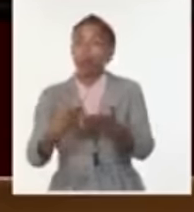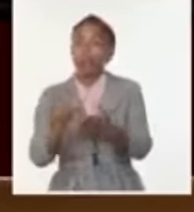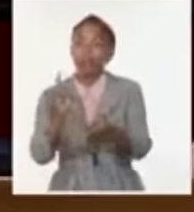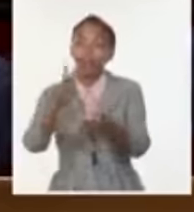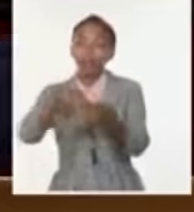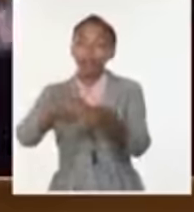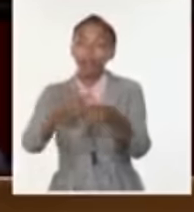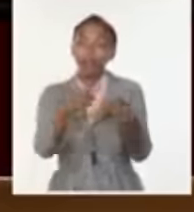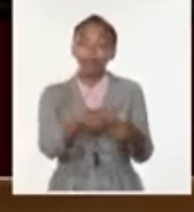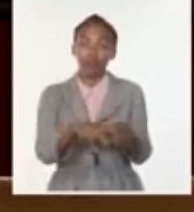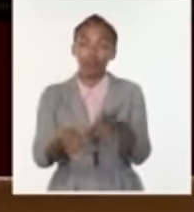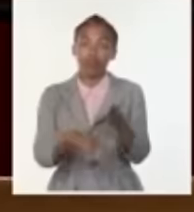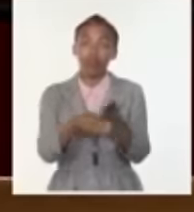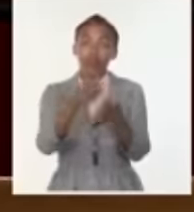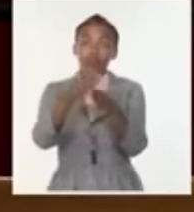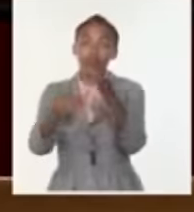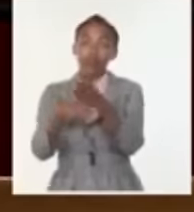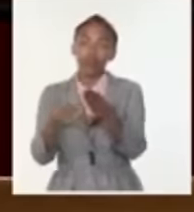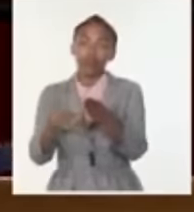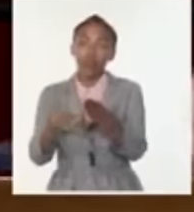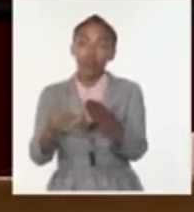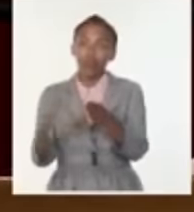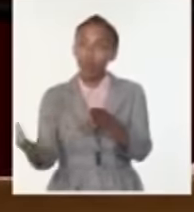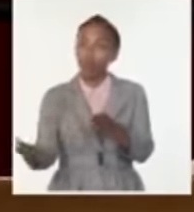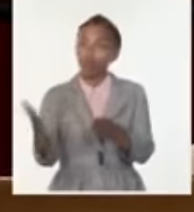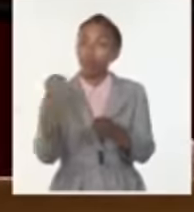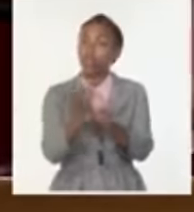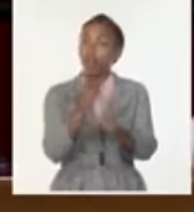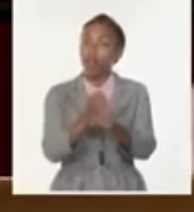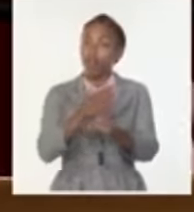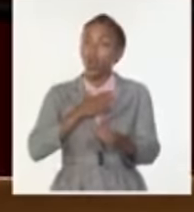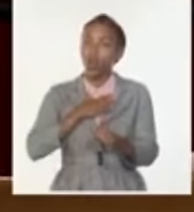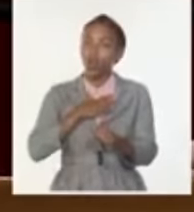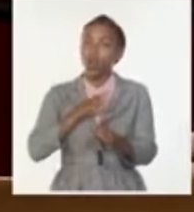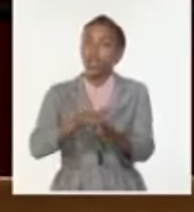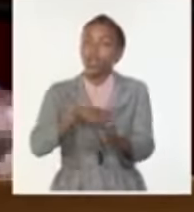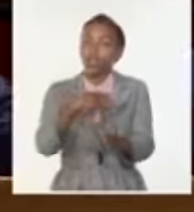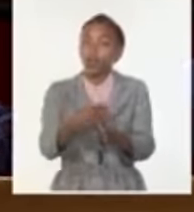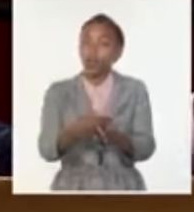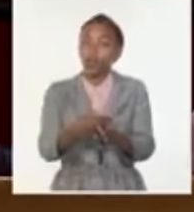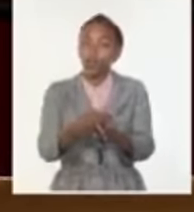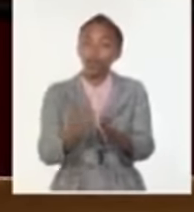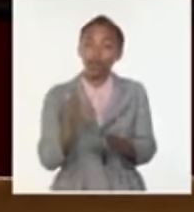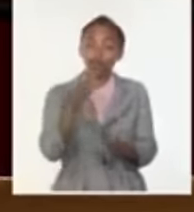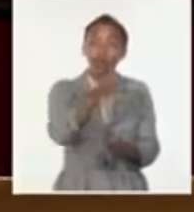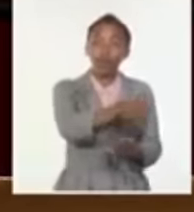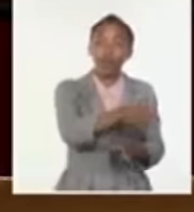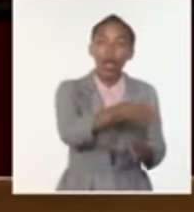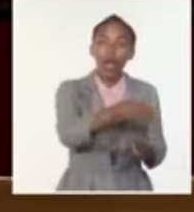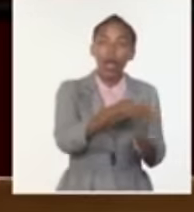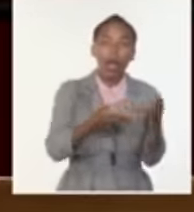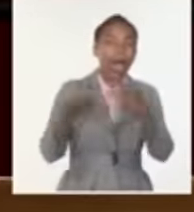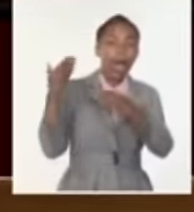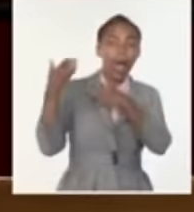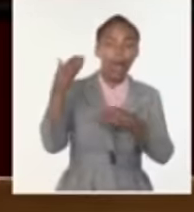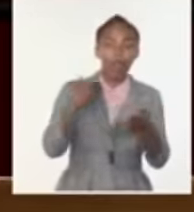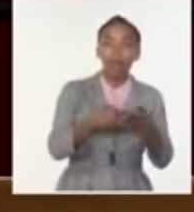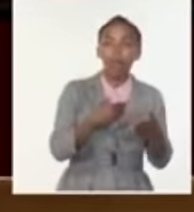construcción, se llevó sus propios trabajadores y ahora va a su propia ex empresa para que le contraten todo. No puede